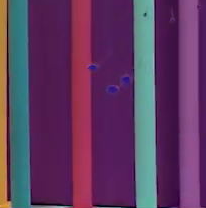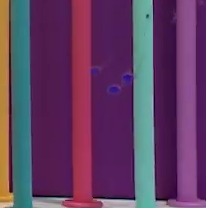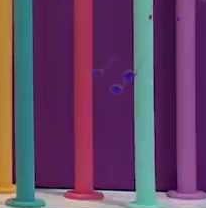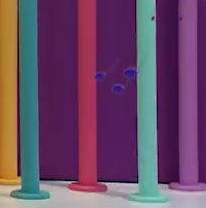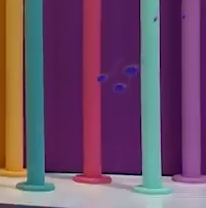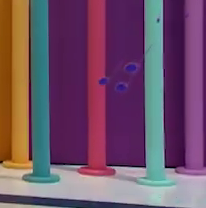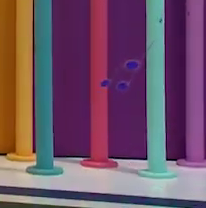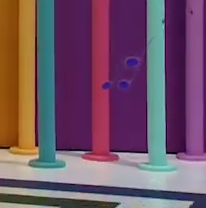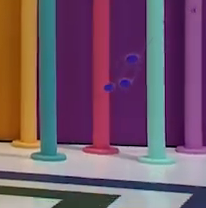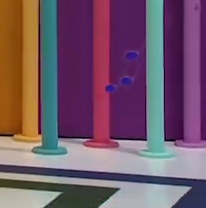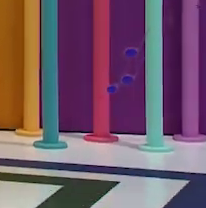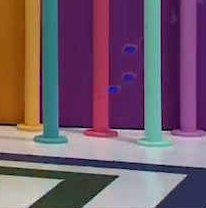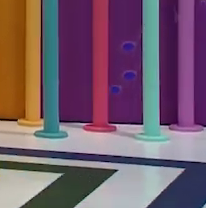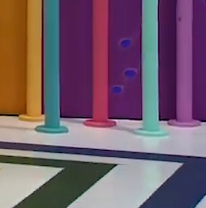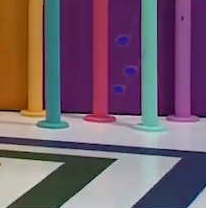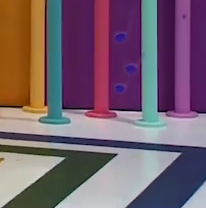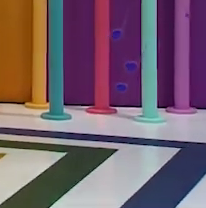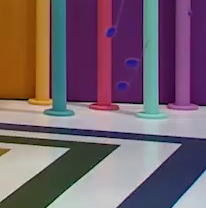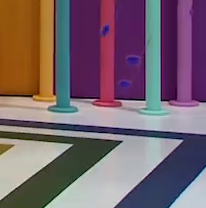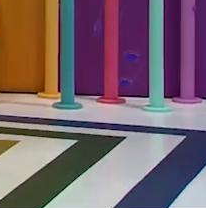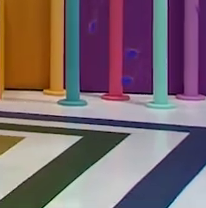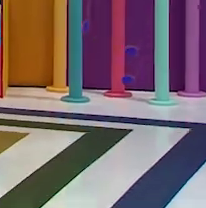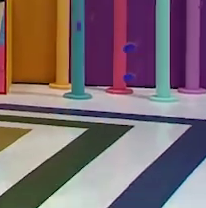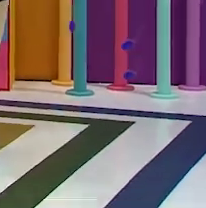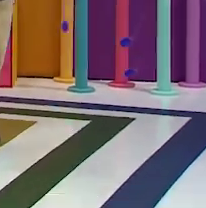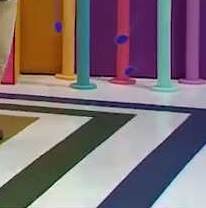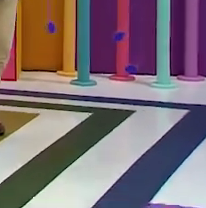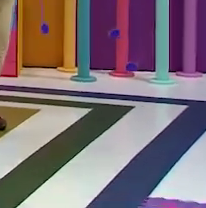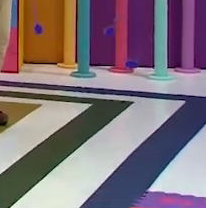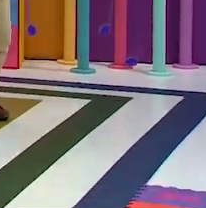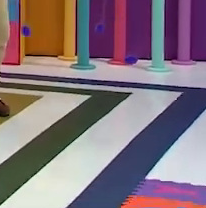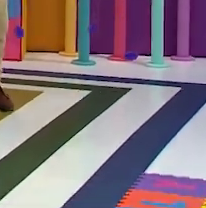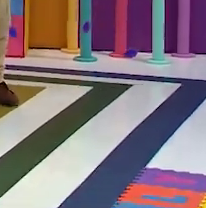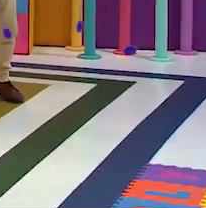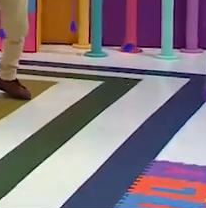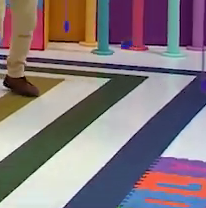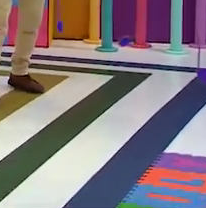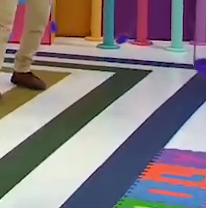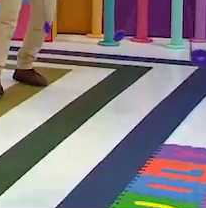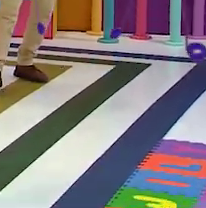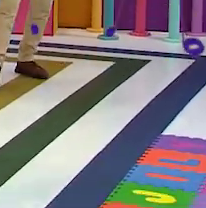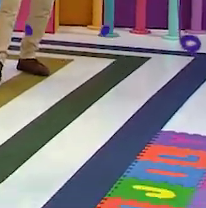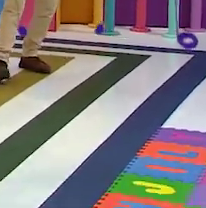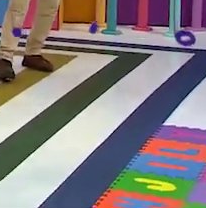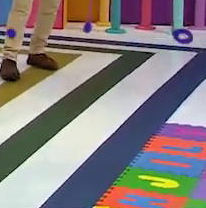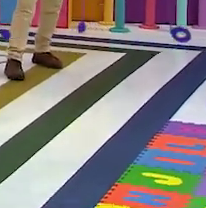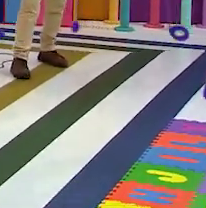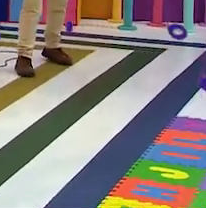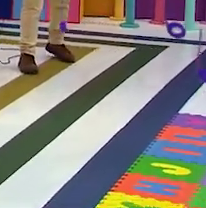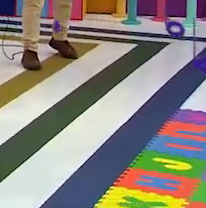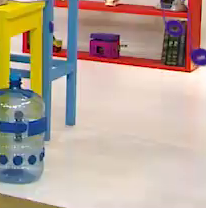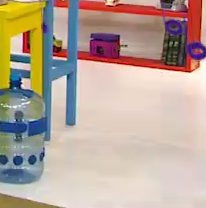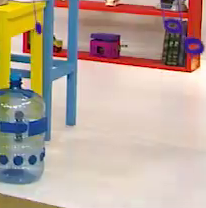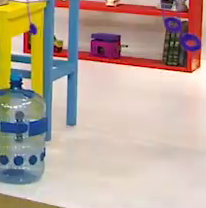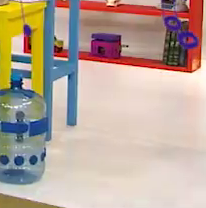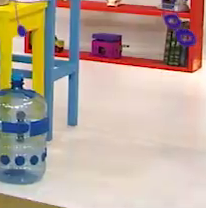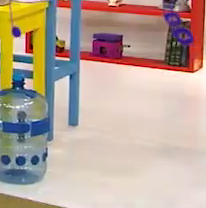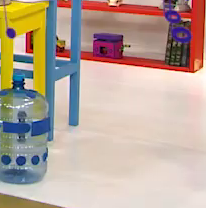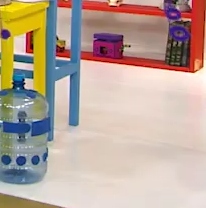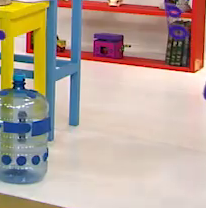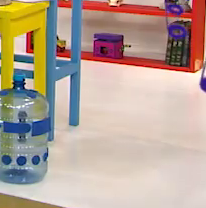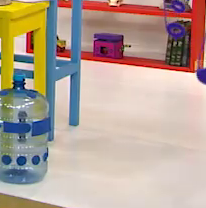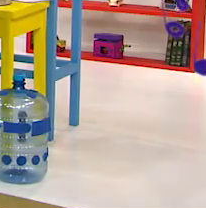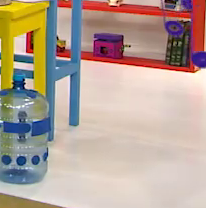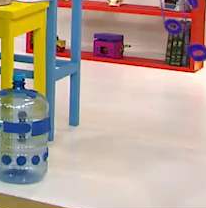la la la la la la la la la la la la la la la la la la la la la la la la